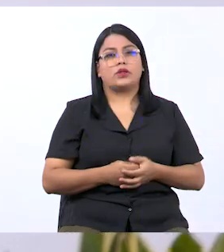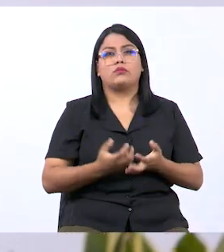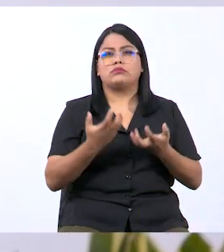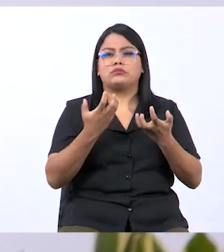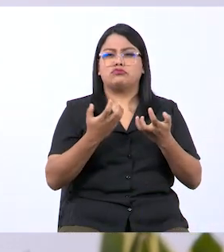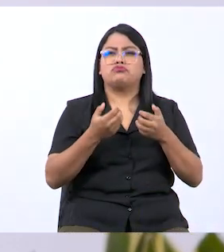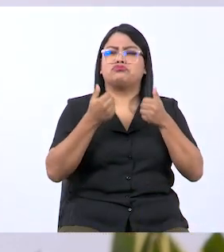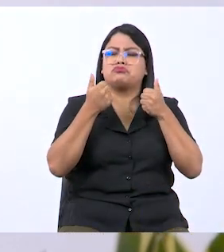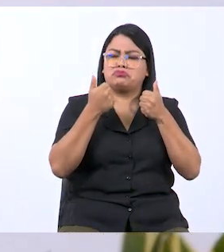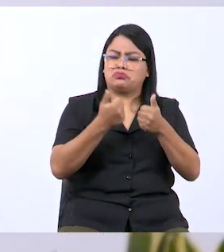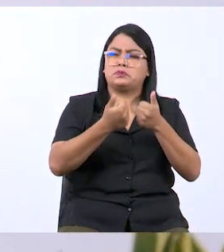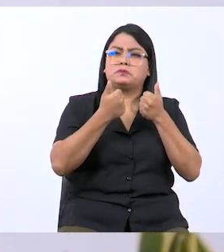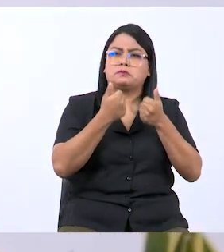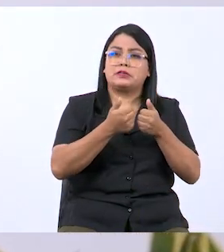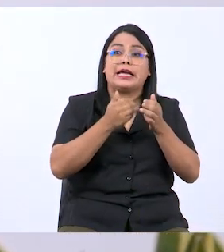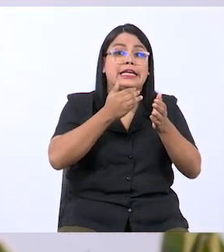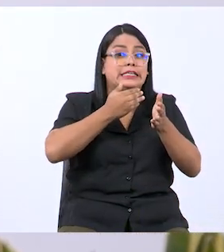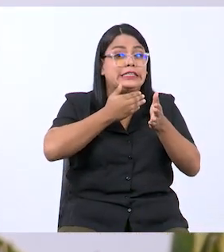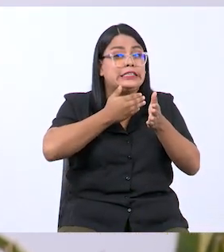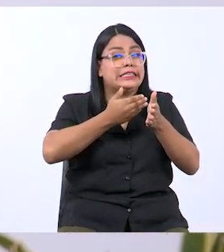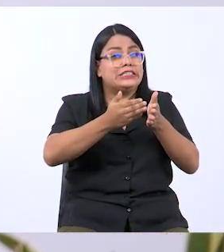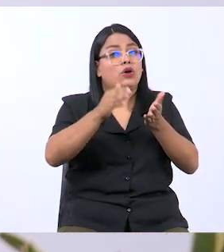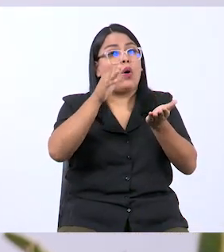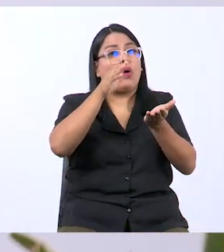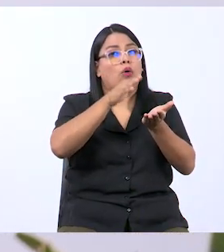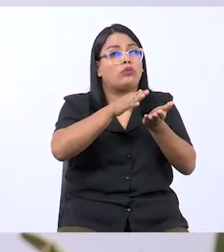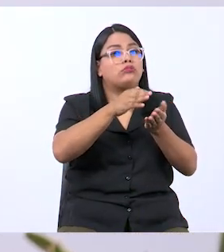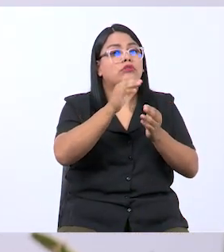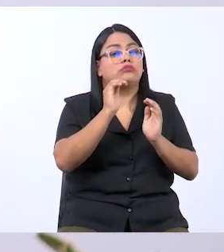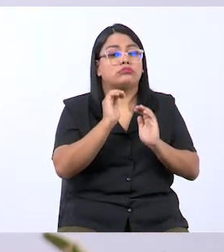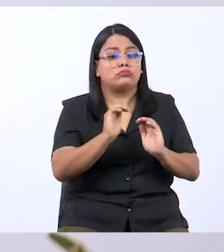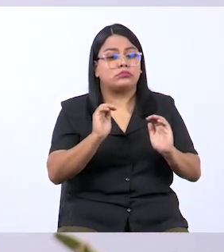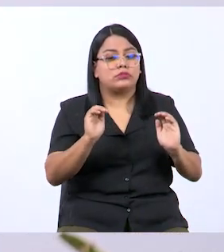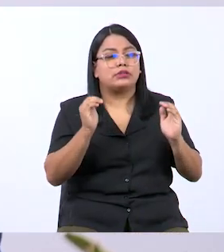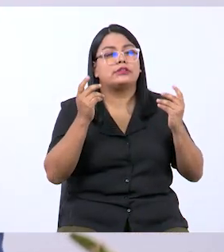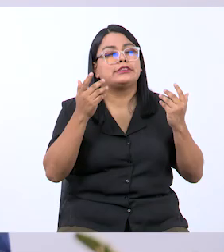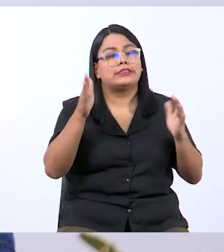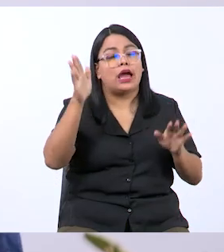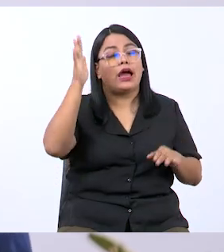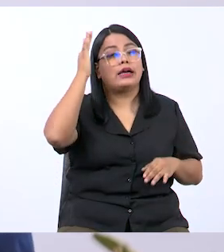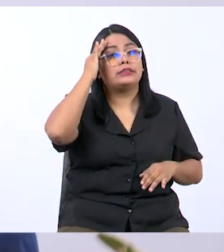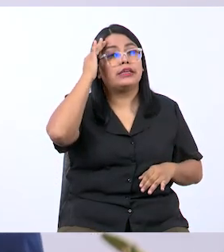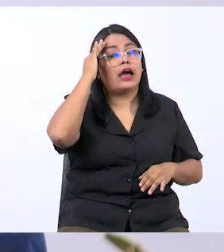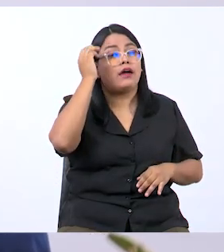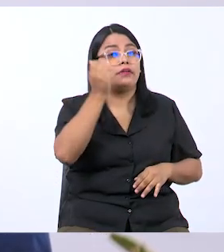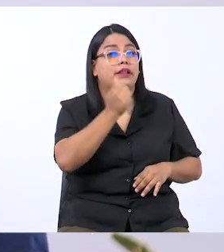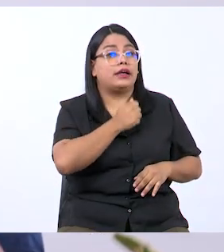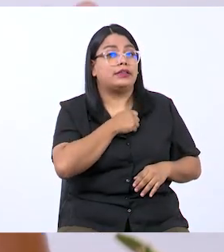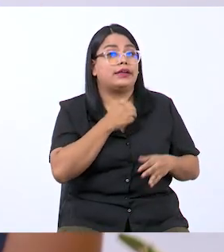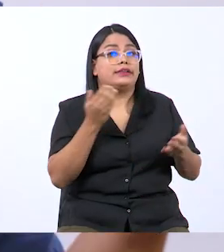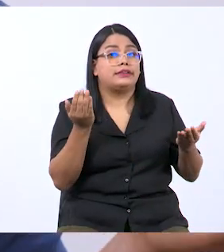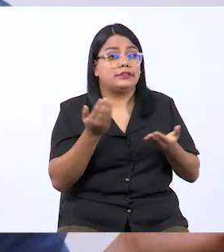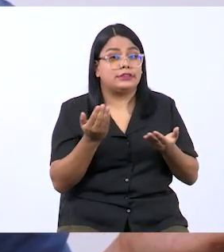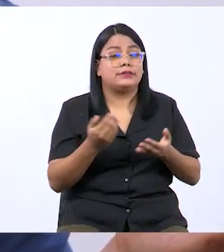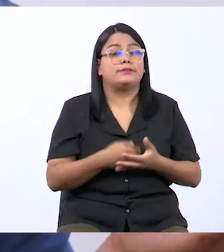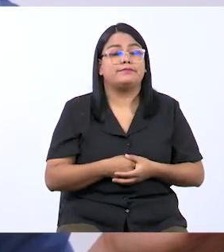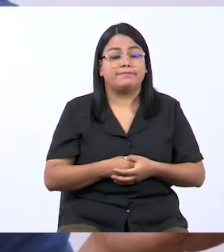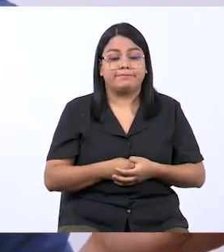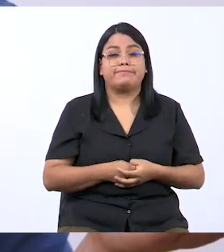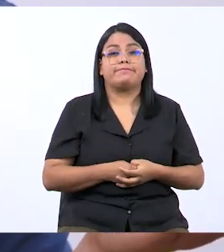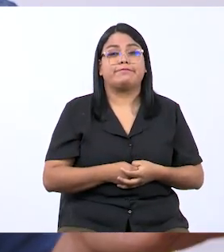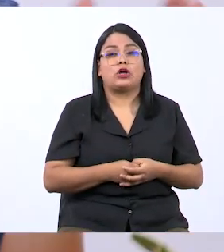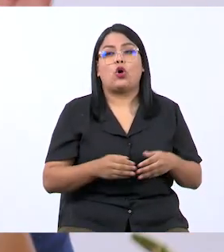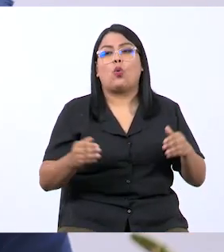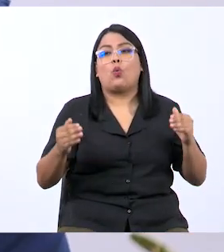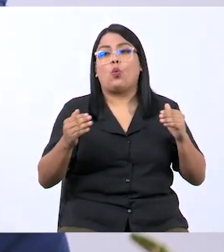Me parece muy bueno que desde el inicio de la unidad el estudiantado conozca qué se espera que se aprenda al finalizar la